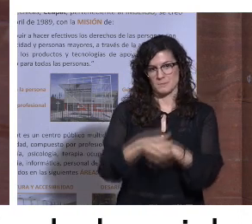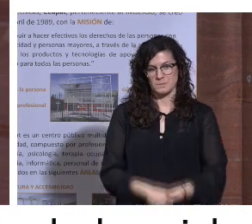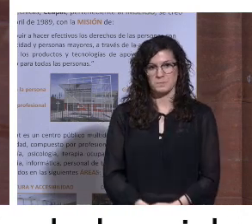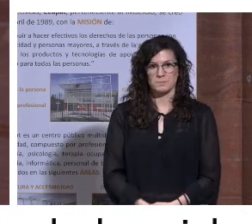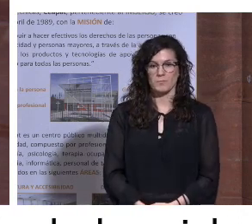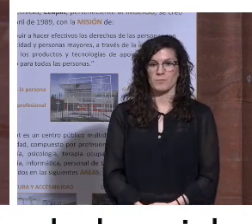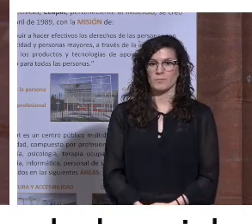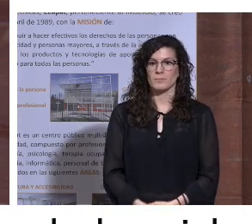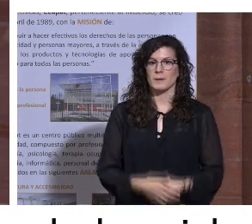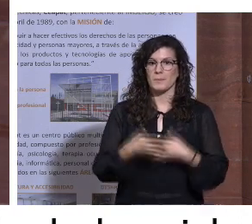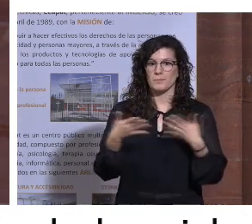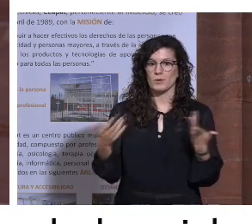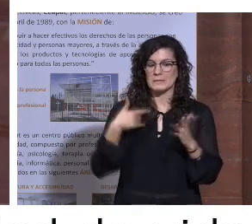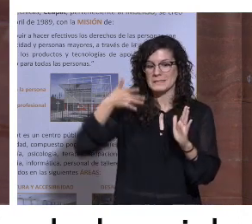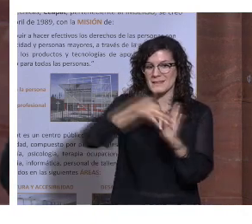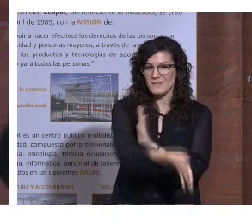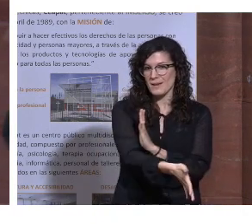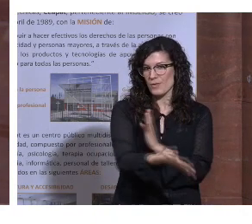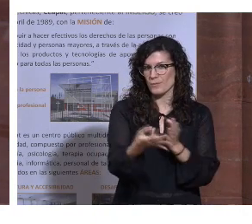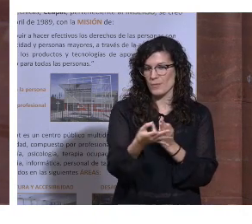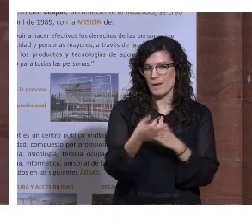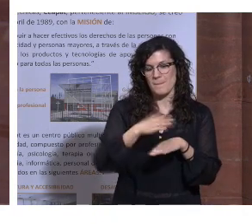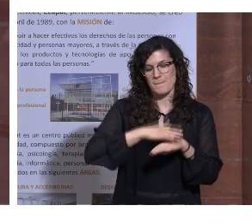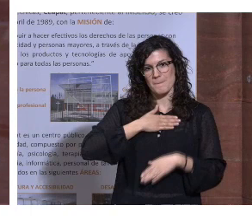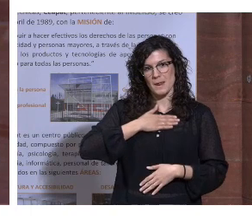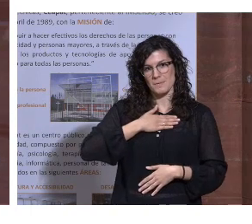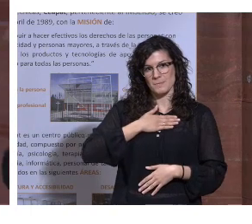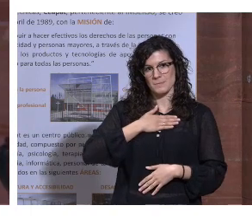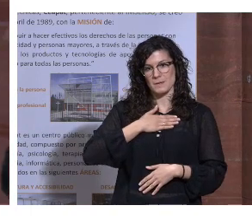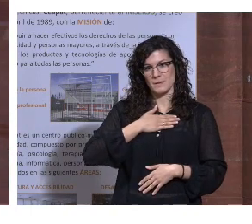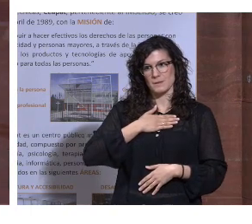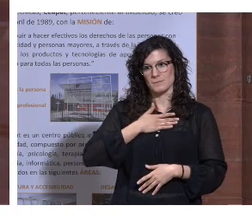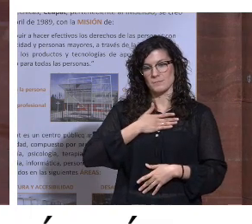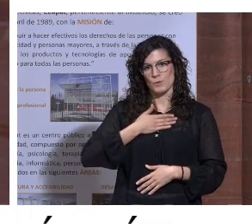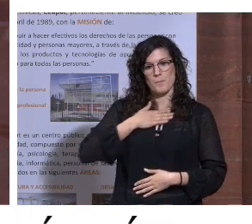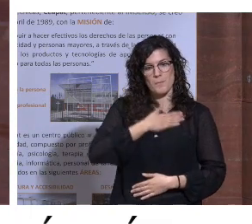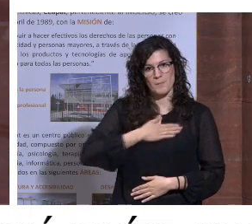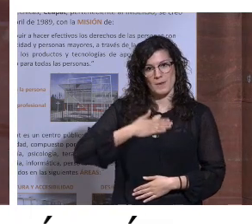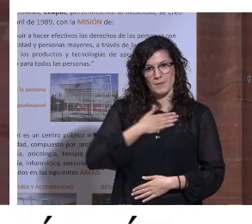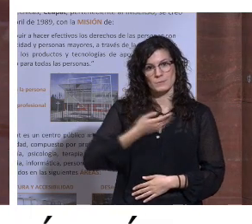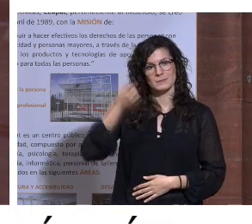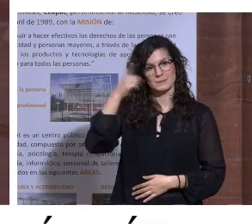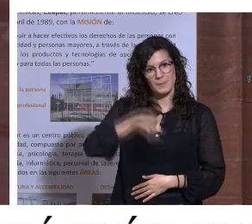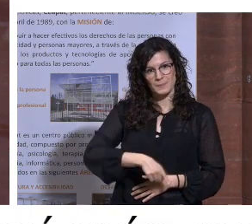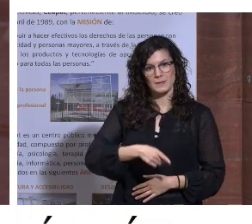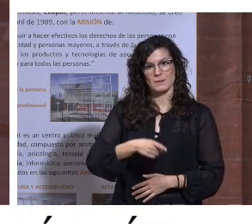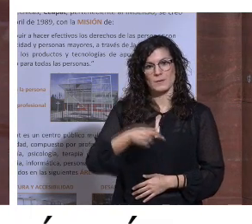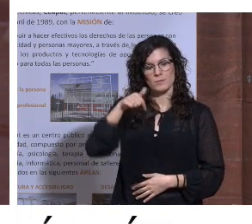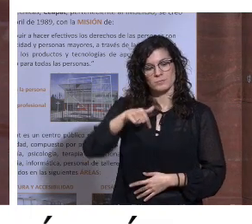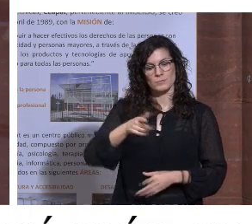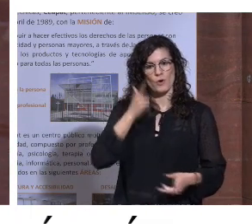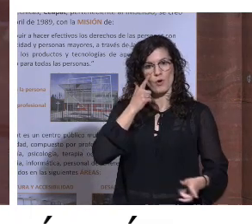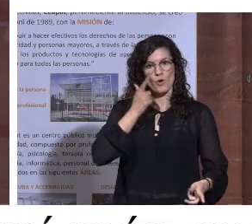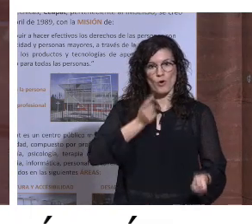Pero significativamente es para mí un más que inesperado placer el poder estar coordinando